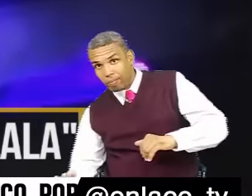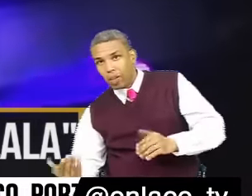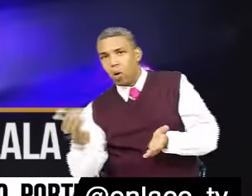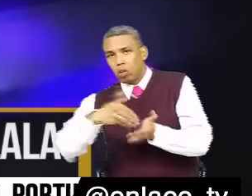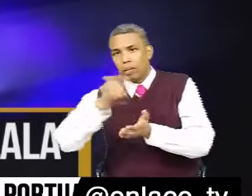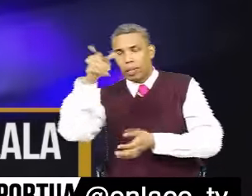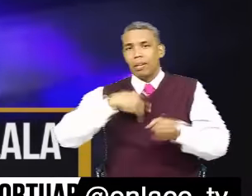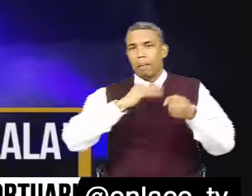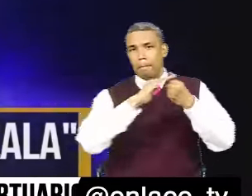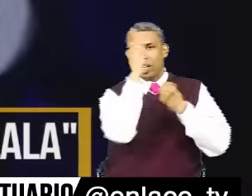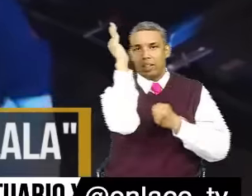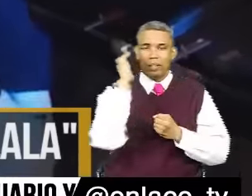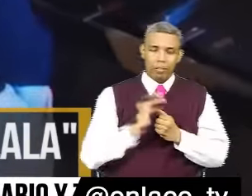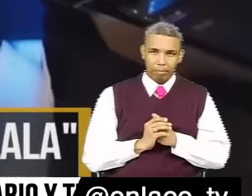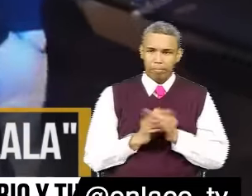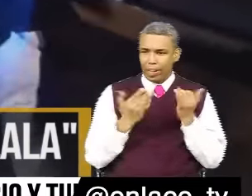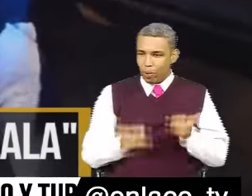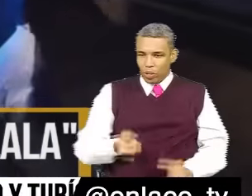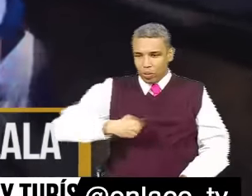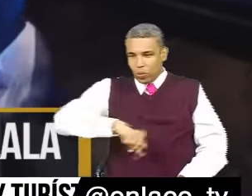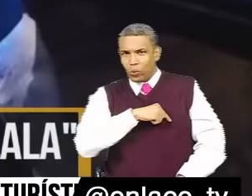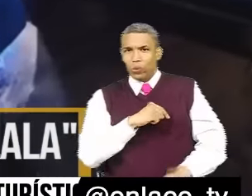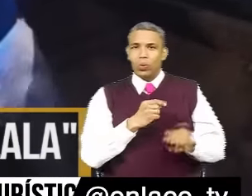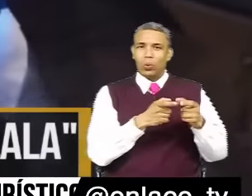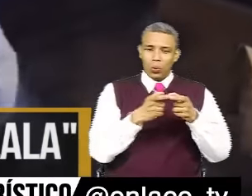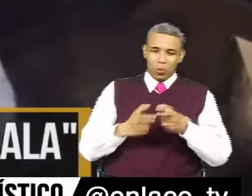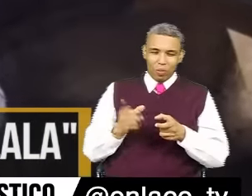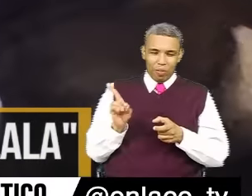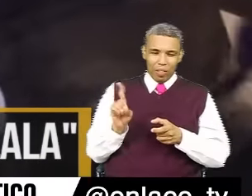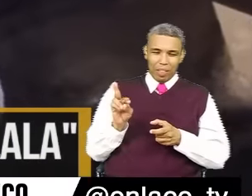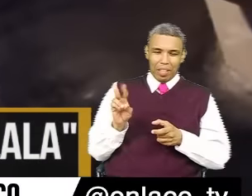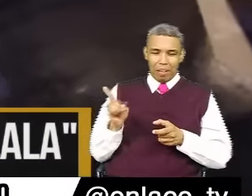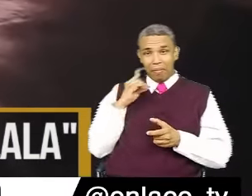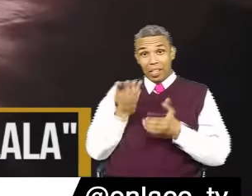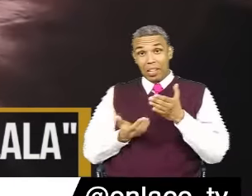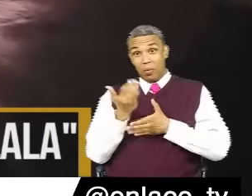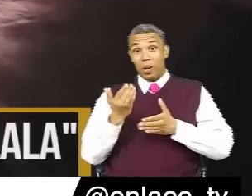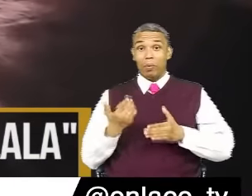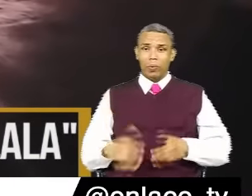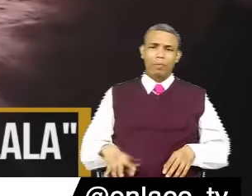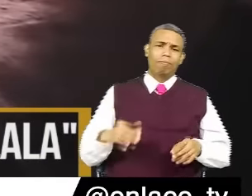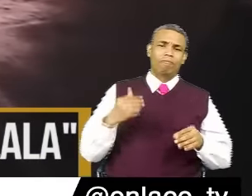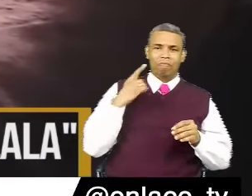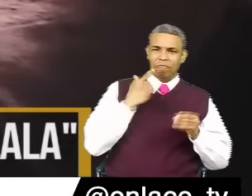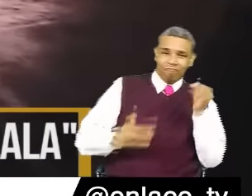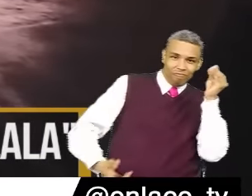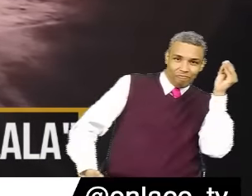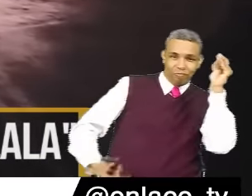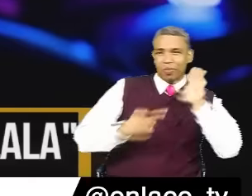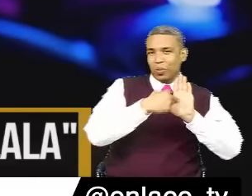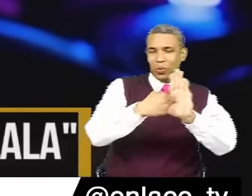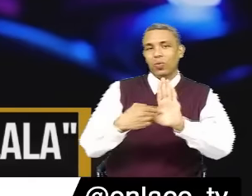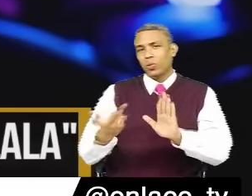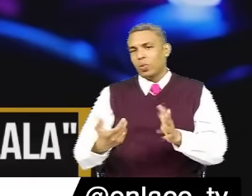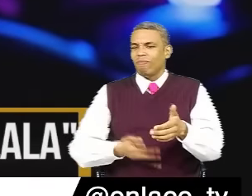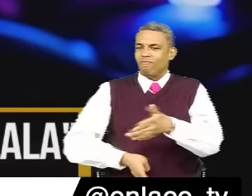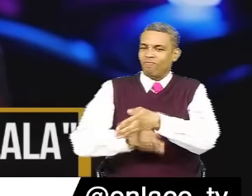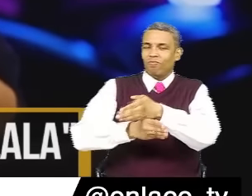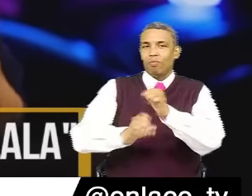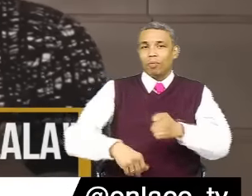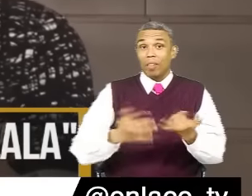Estamos con la mejor energía con este nuevo tema y seguirlo promocionando porque sé que les va a gustar mucho. Bueno, ese es un